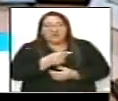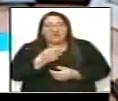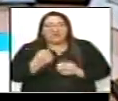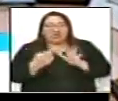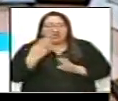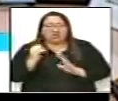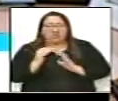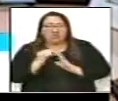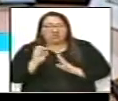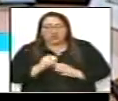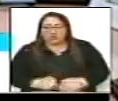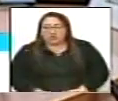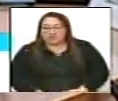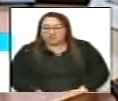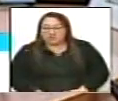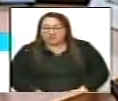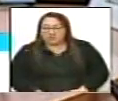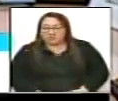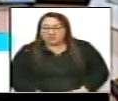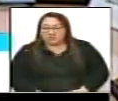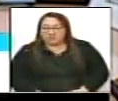114 millones de dólares.